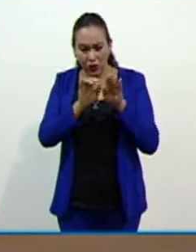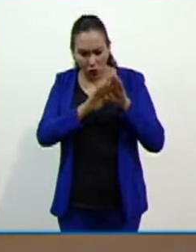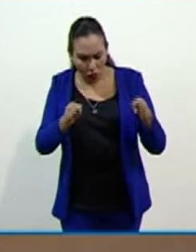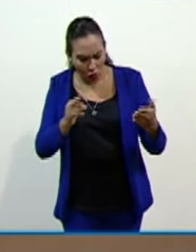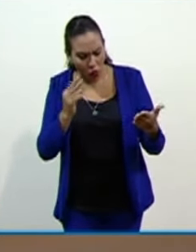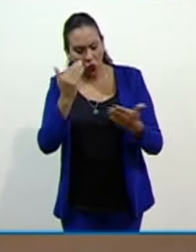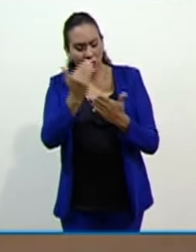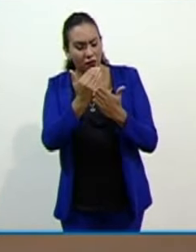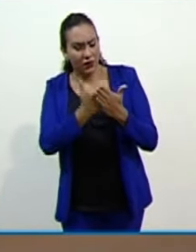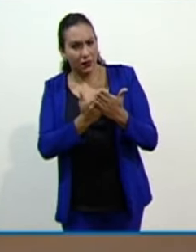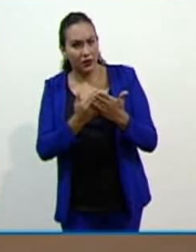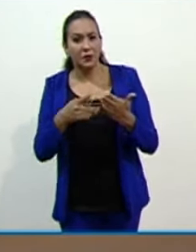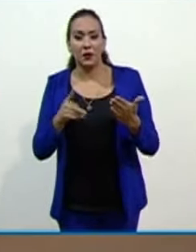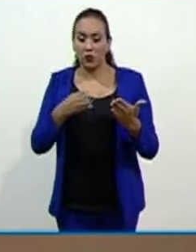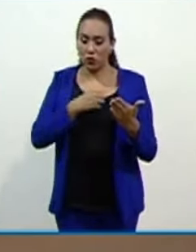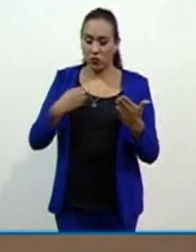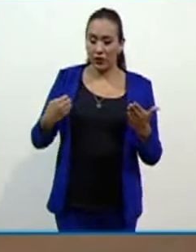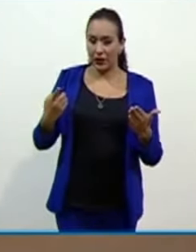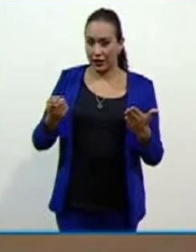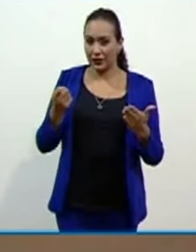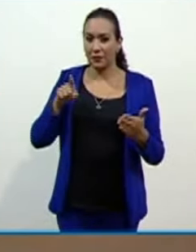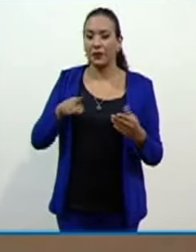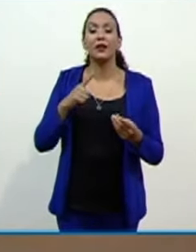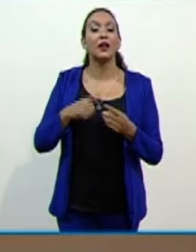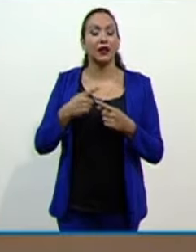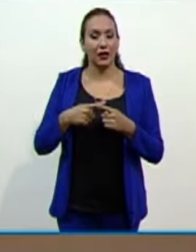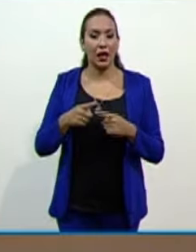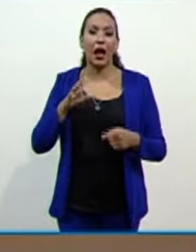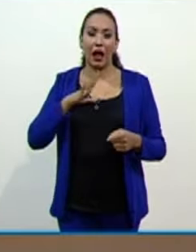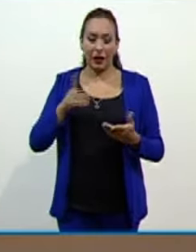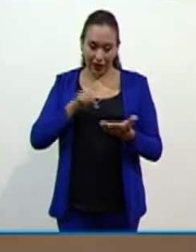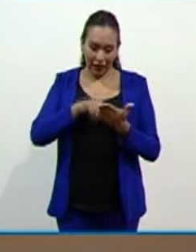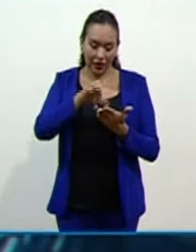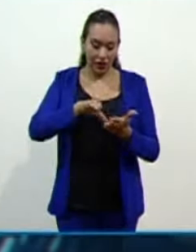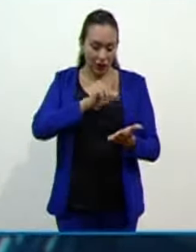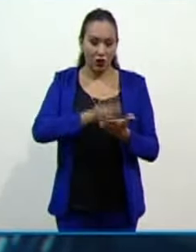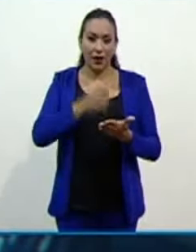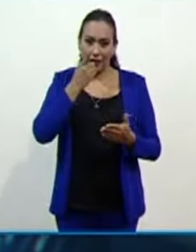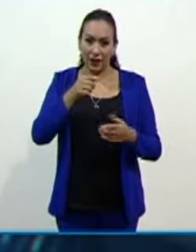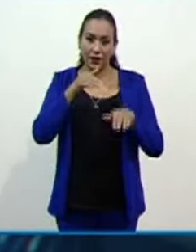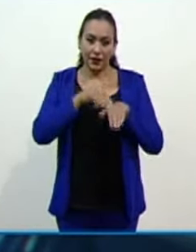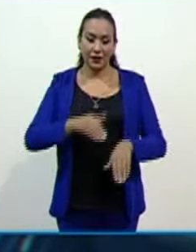del ayuntamiento, pues tal obligación tiene asidero constitucional y convencional.